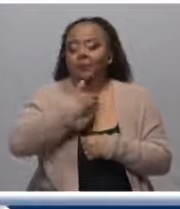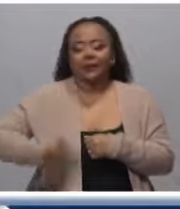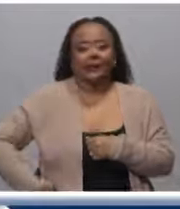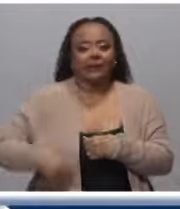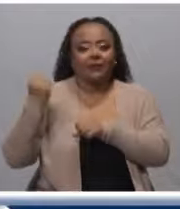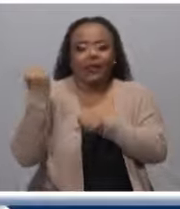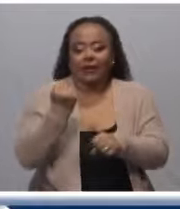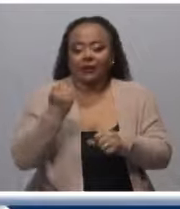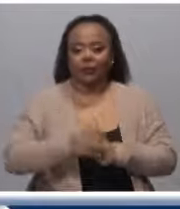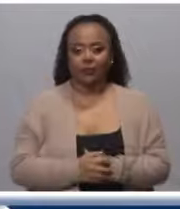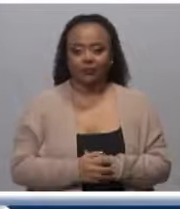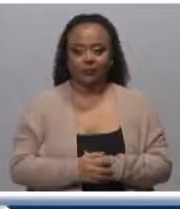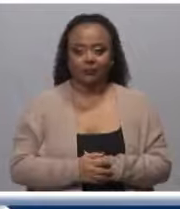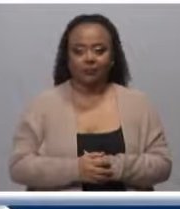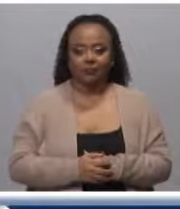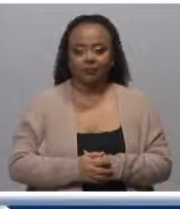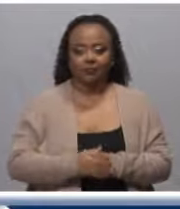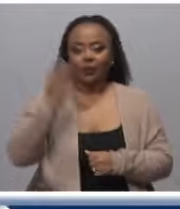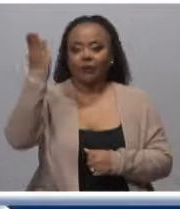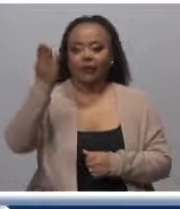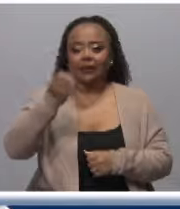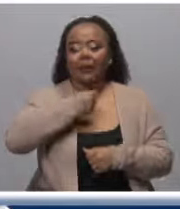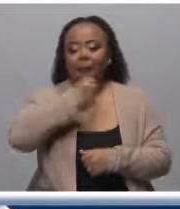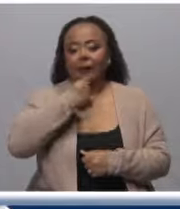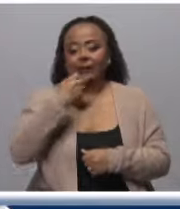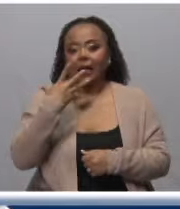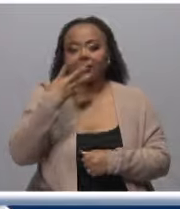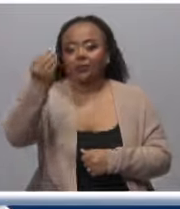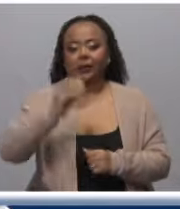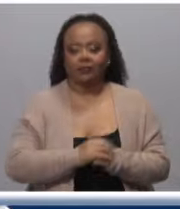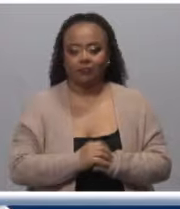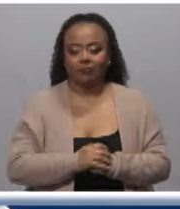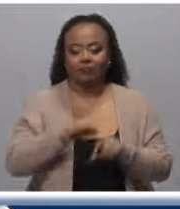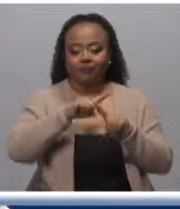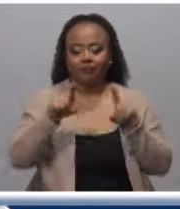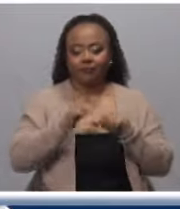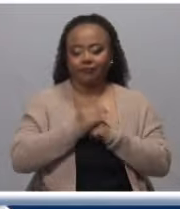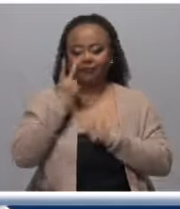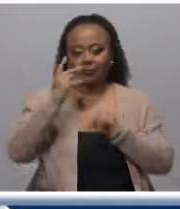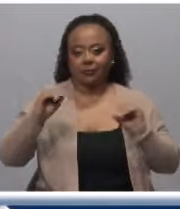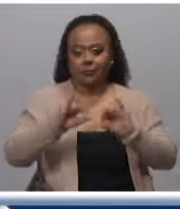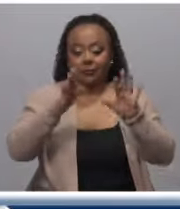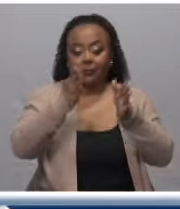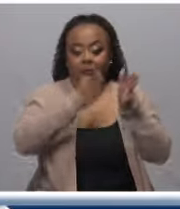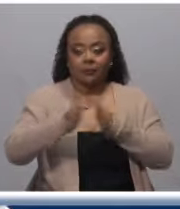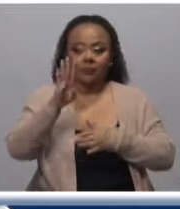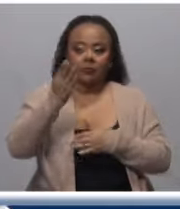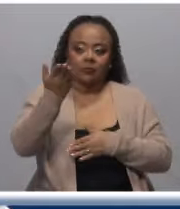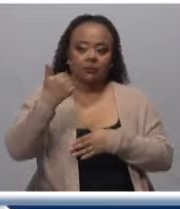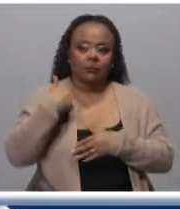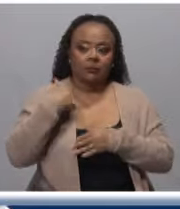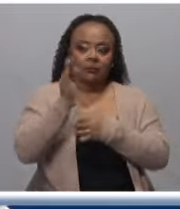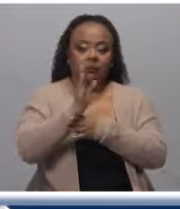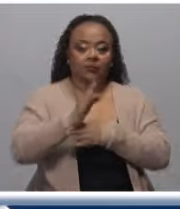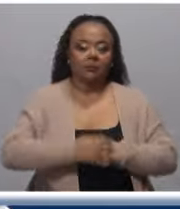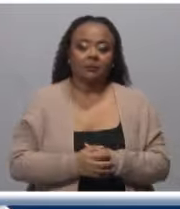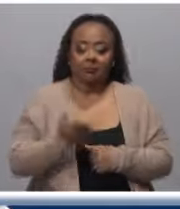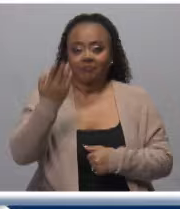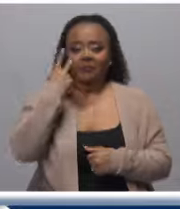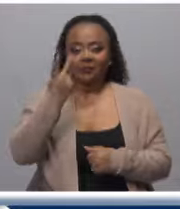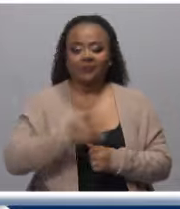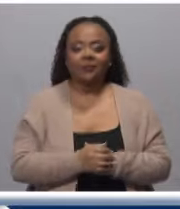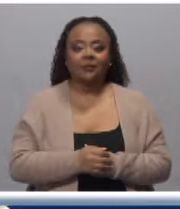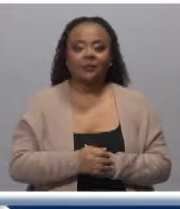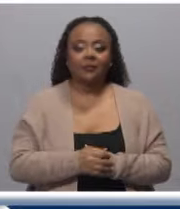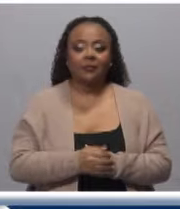federación digamos de de la conferencia de prensa hacia afuera sí sí sí claro pero es notorio que que el Plan B Bueno ahí lo tienen en pantalla el Plan B